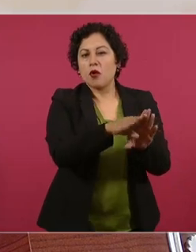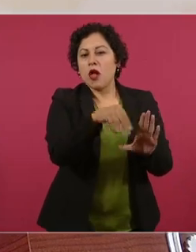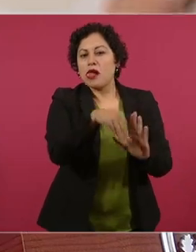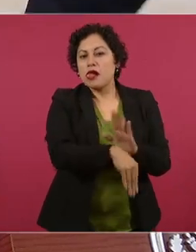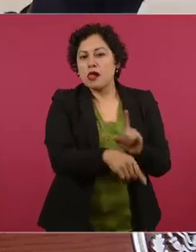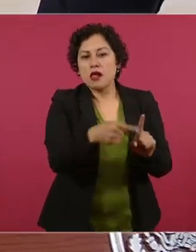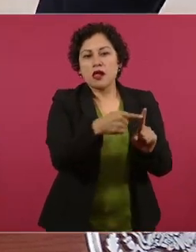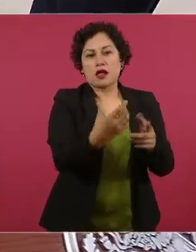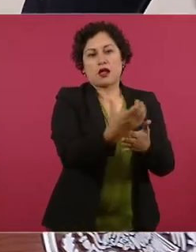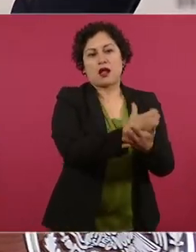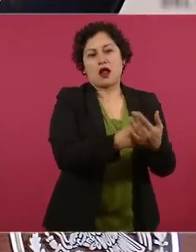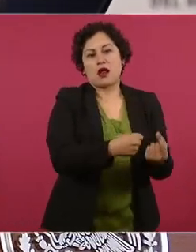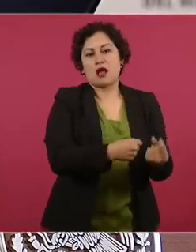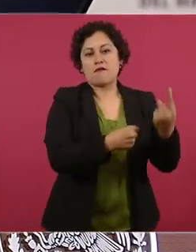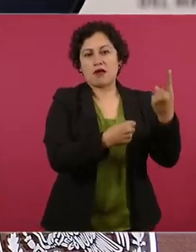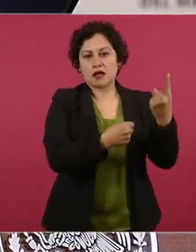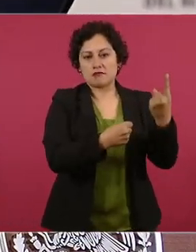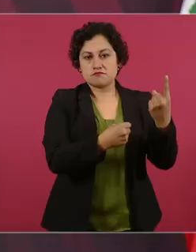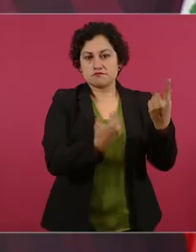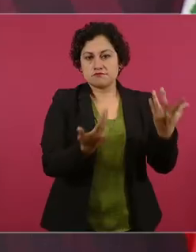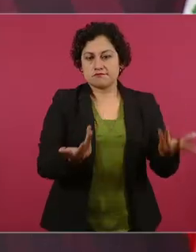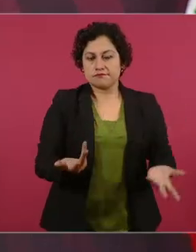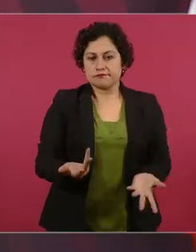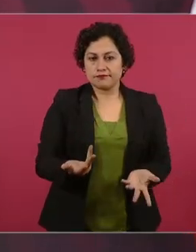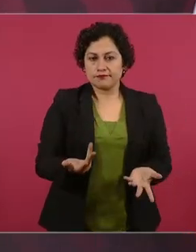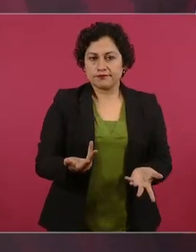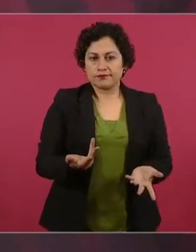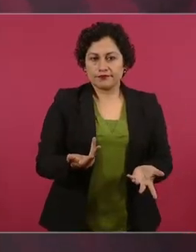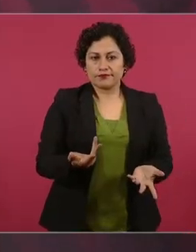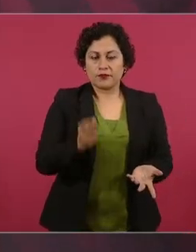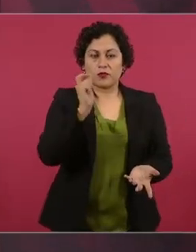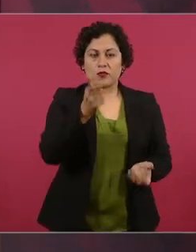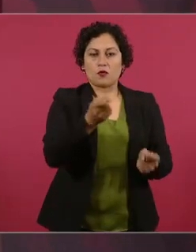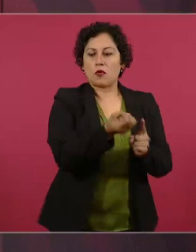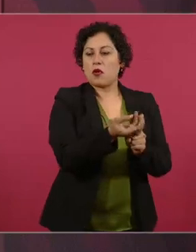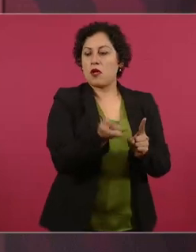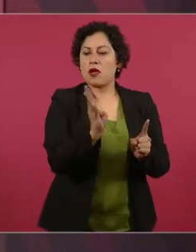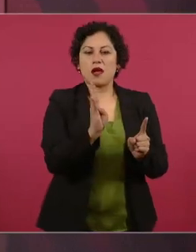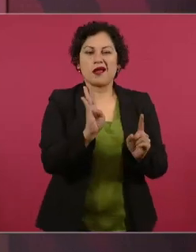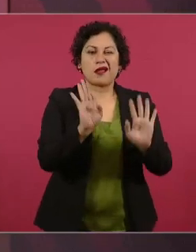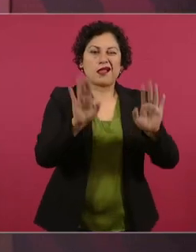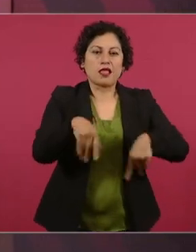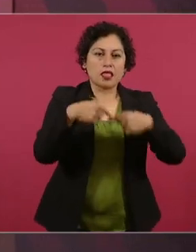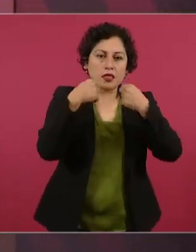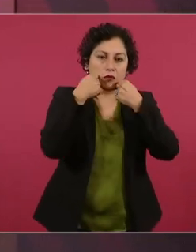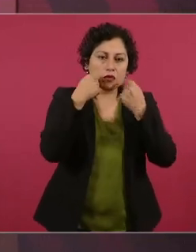Entonces, la que ganaba y las que perdían